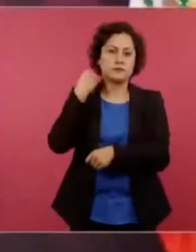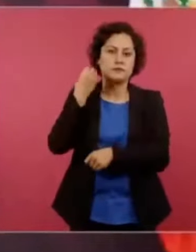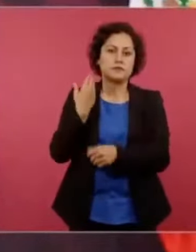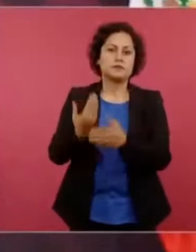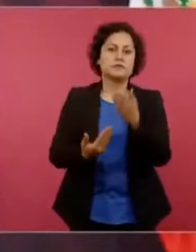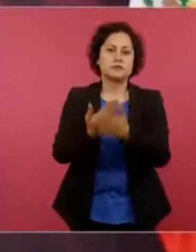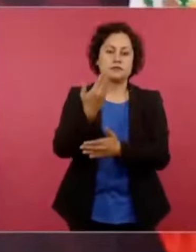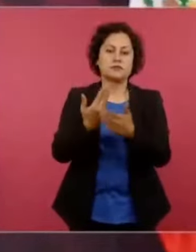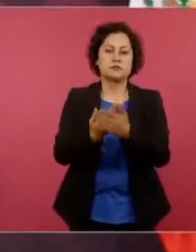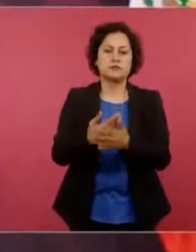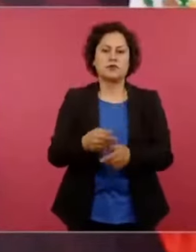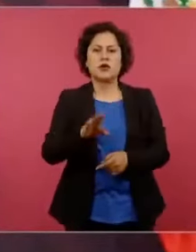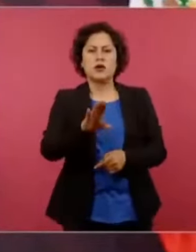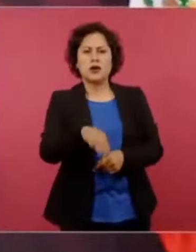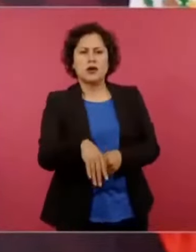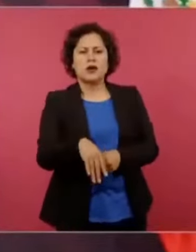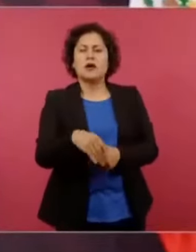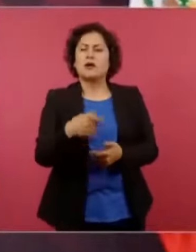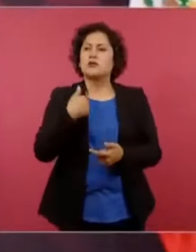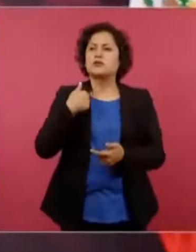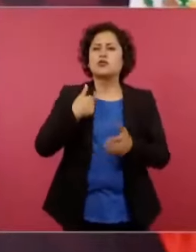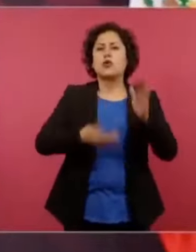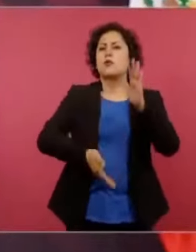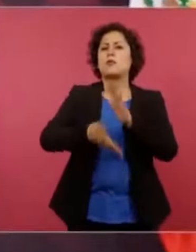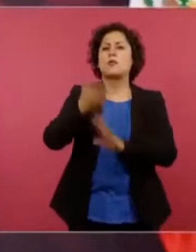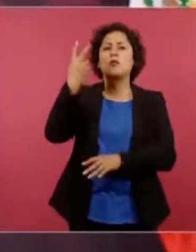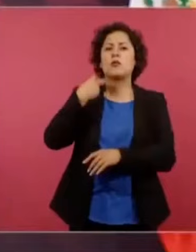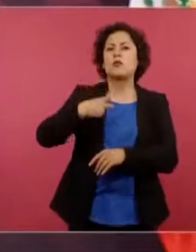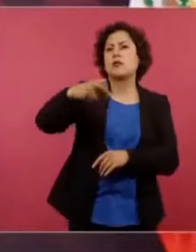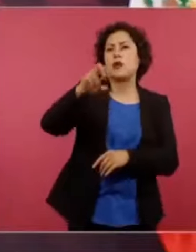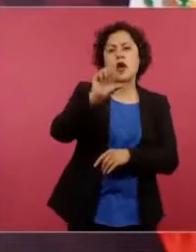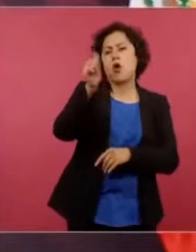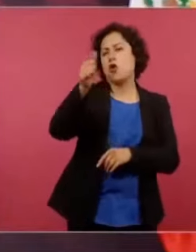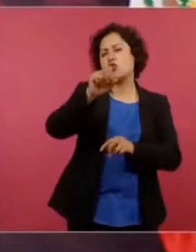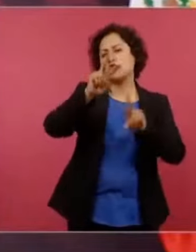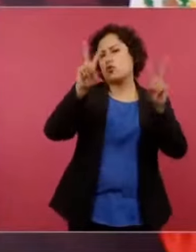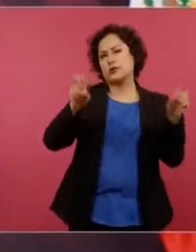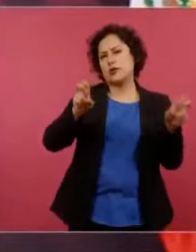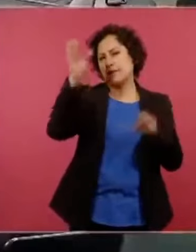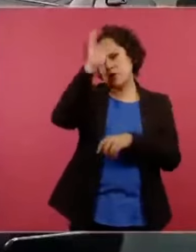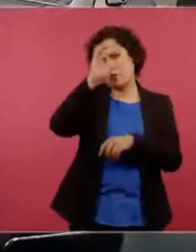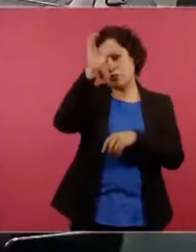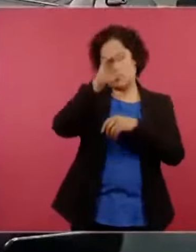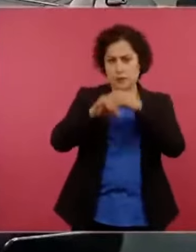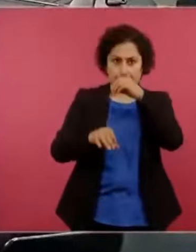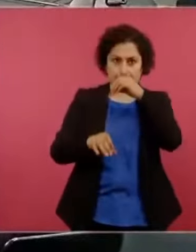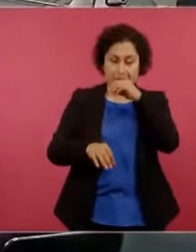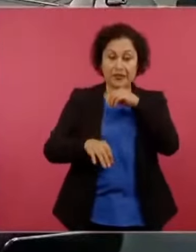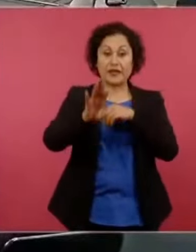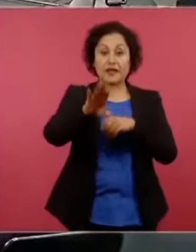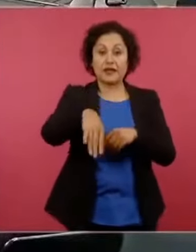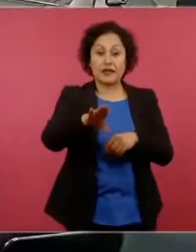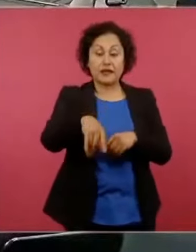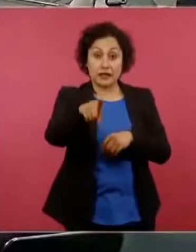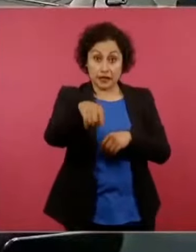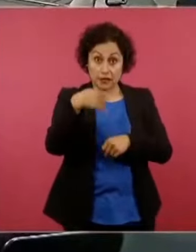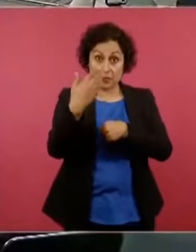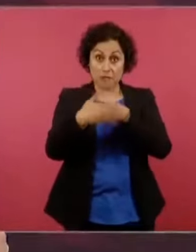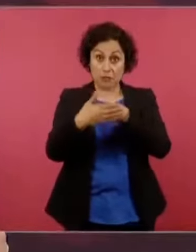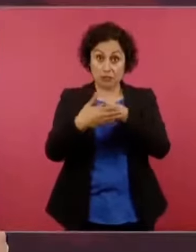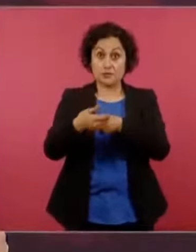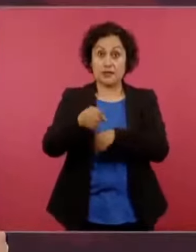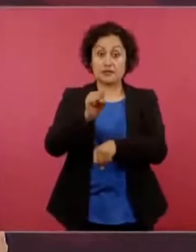Tengo una gira, pero de otro tipo, cultural. Presidente, su gira de la próxima semana